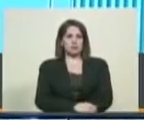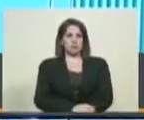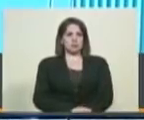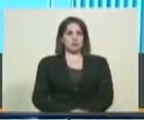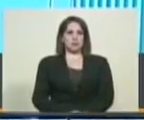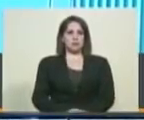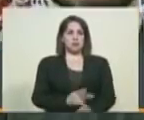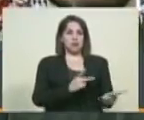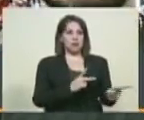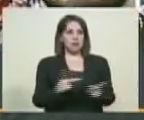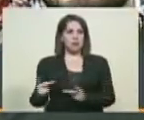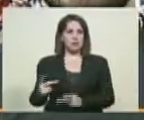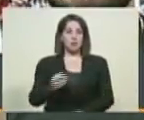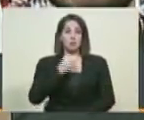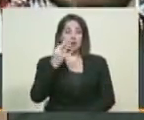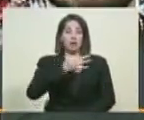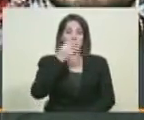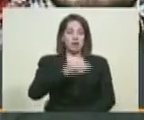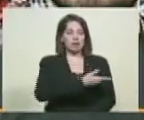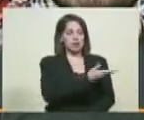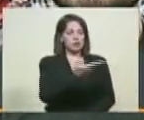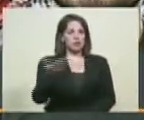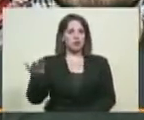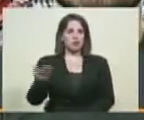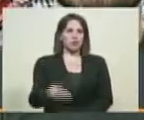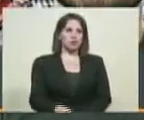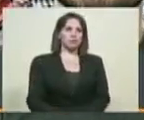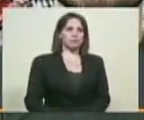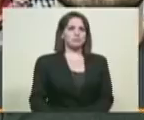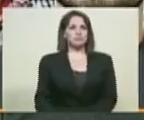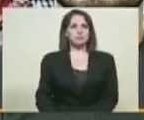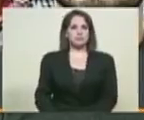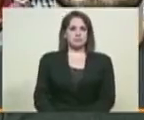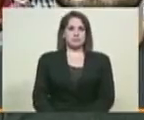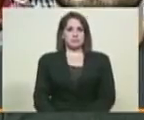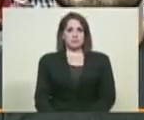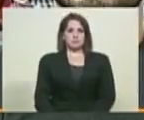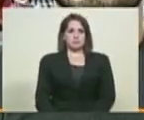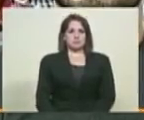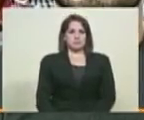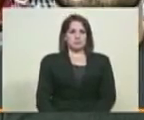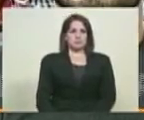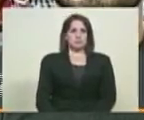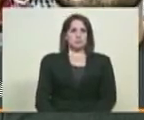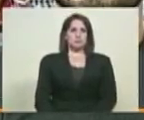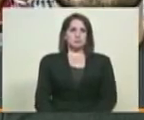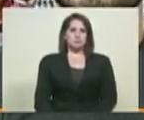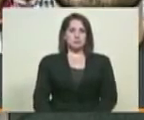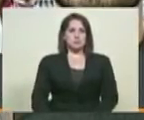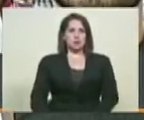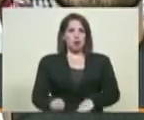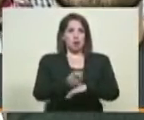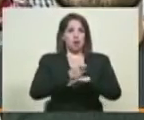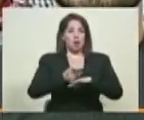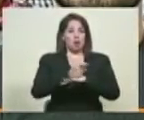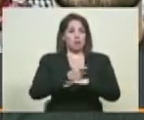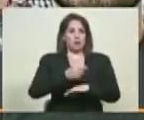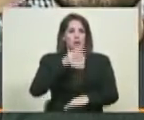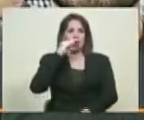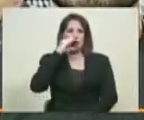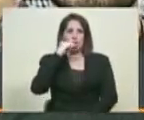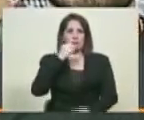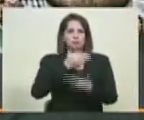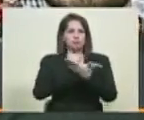Lisbeth. Buenas tardes a todos, buenas tardes, presidente, buenas tardes, nuestro gobernador Héctor Rodríguez y las